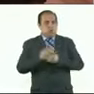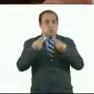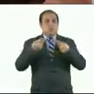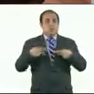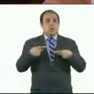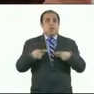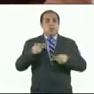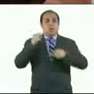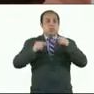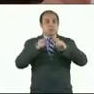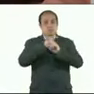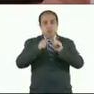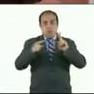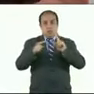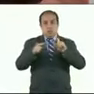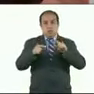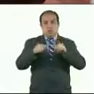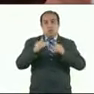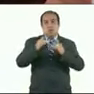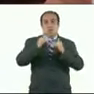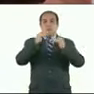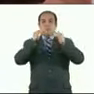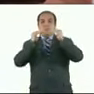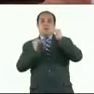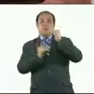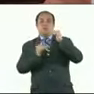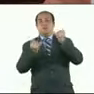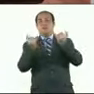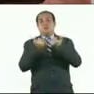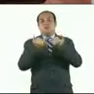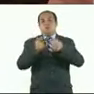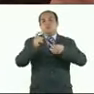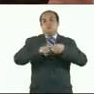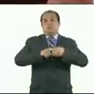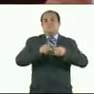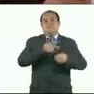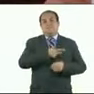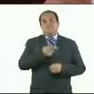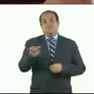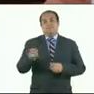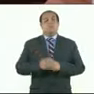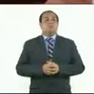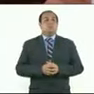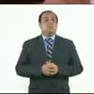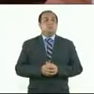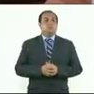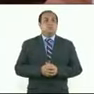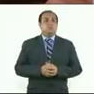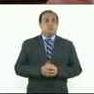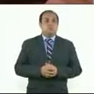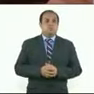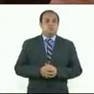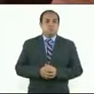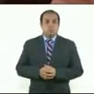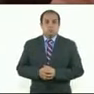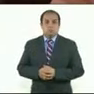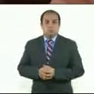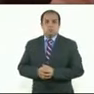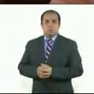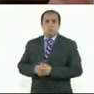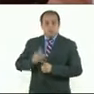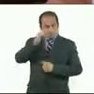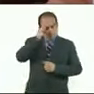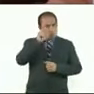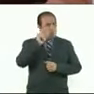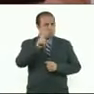media precisamente pasó a ser parte, pues, también de la línea de la pobreza. Se está haciendo, digo, se va a contemplar también a